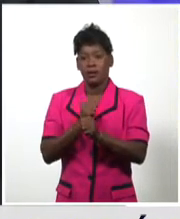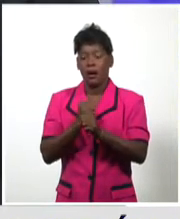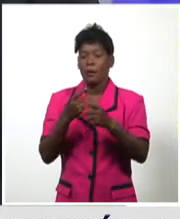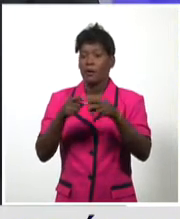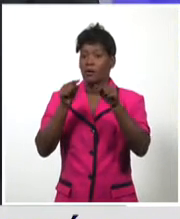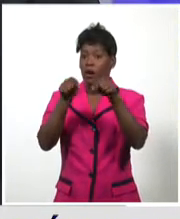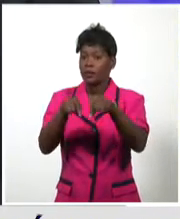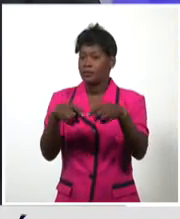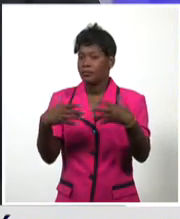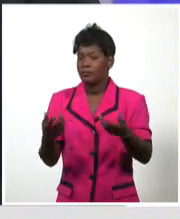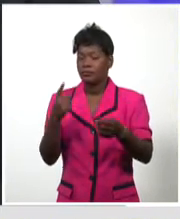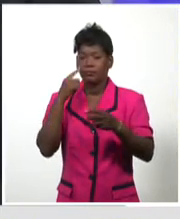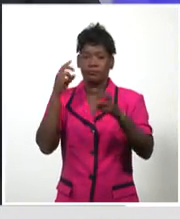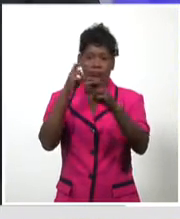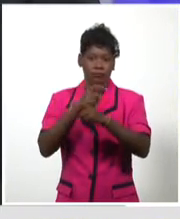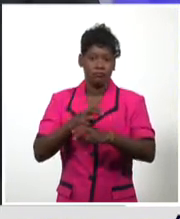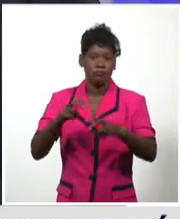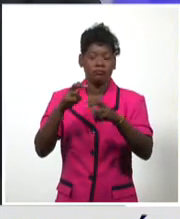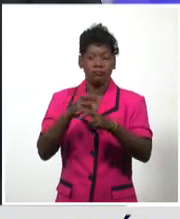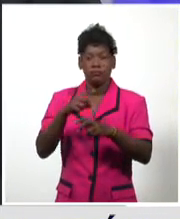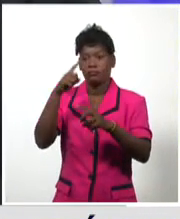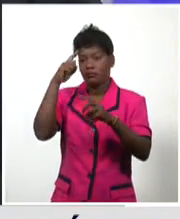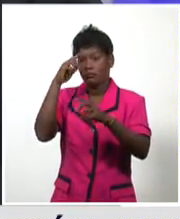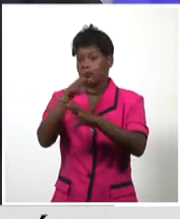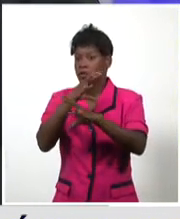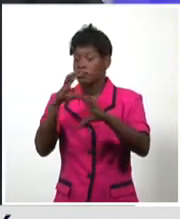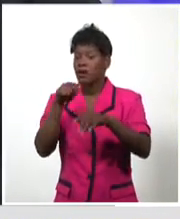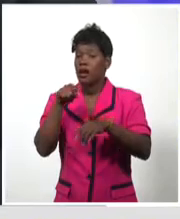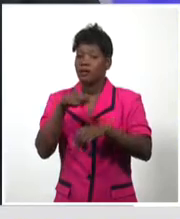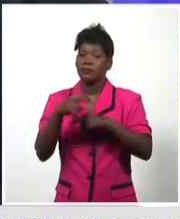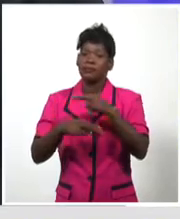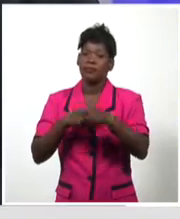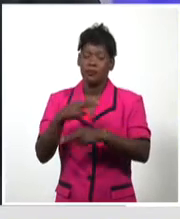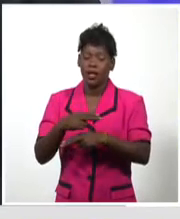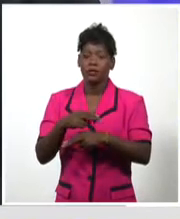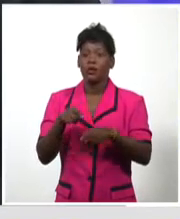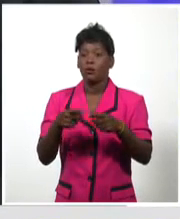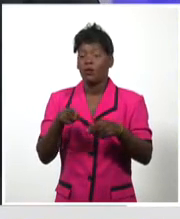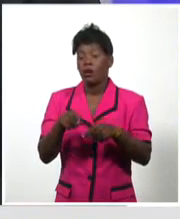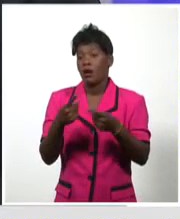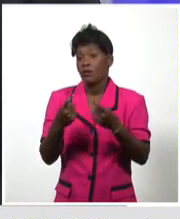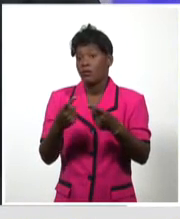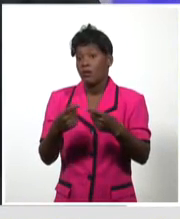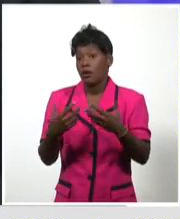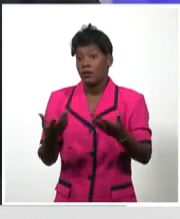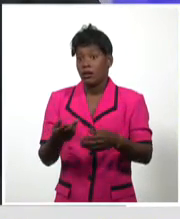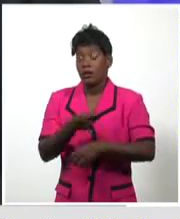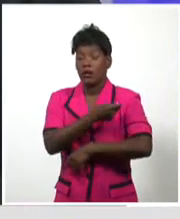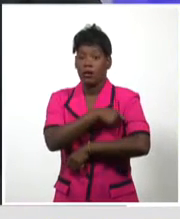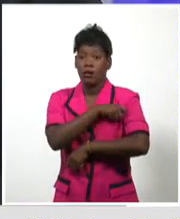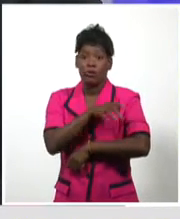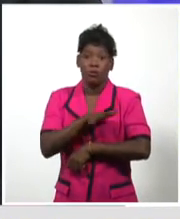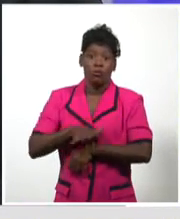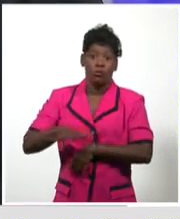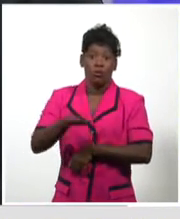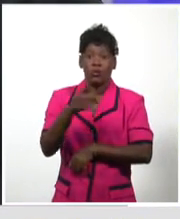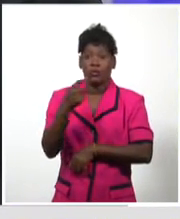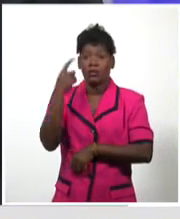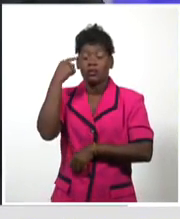los servicios científico-técnicos que se hacen de manera habitual, porque además la economía, la población lo requiere de